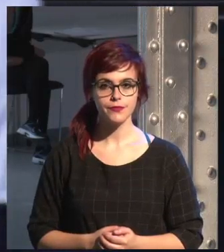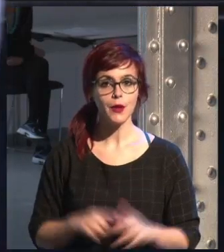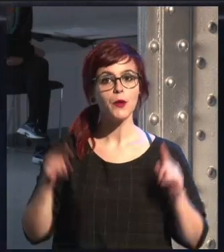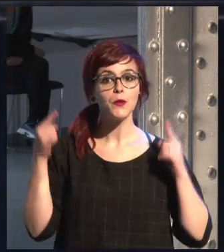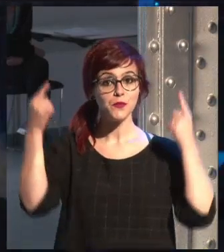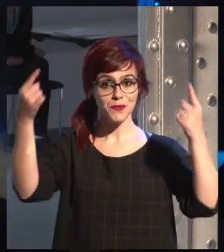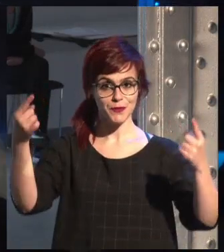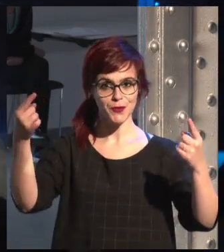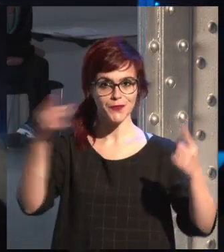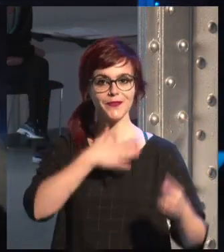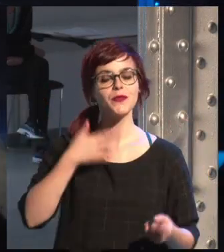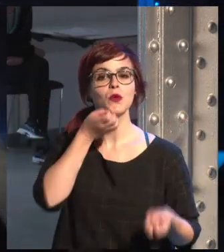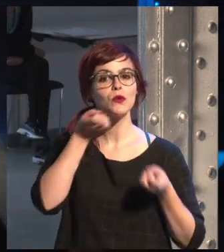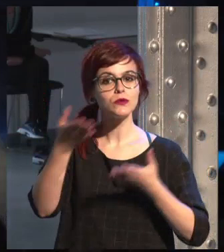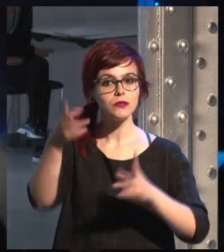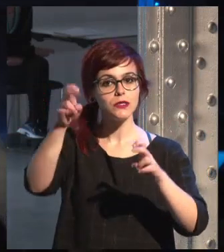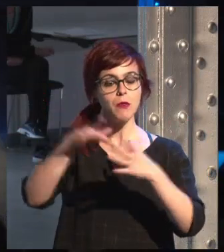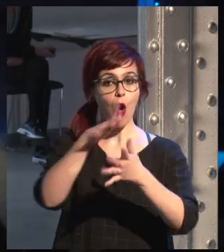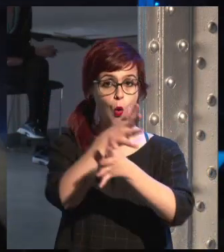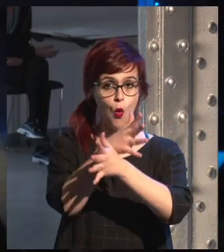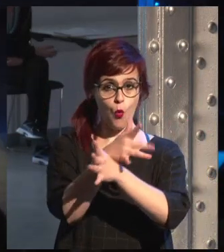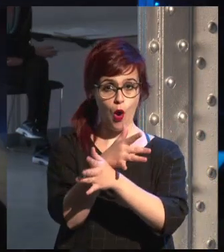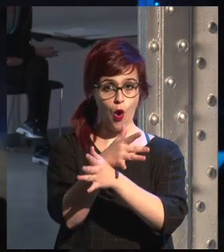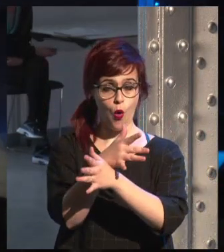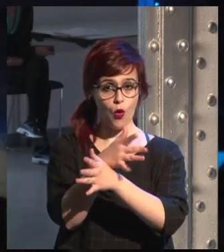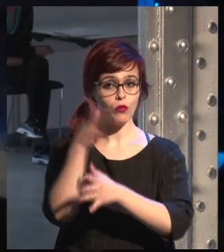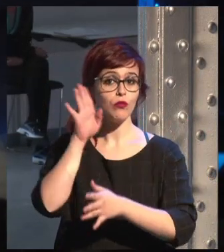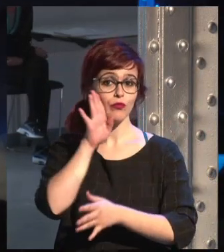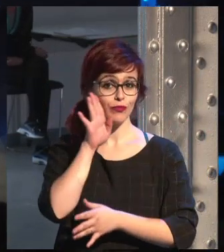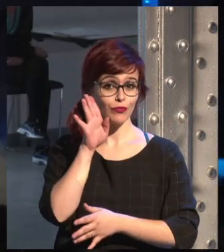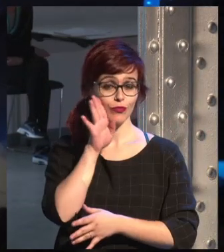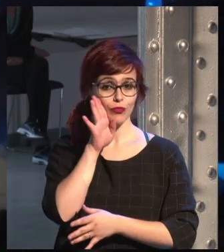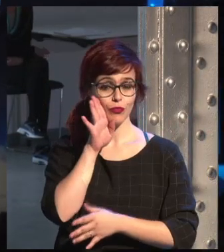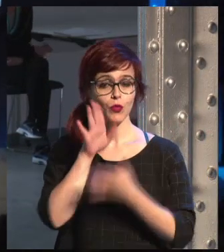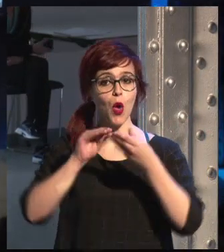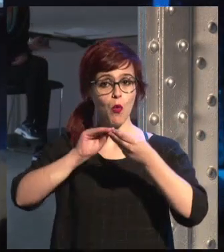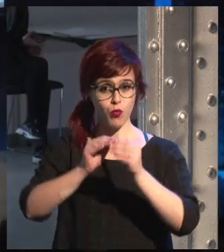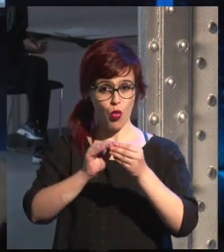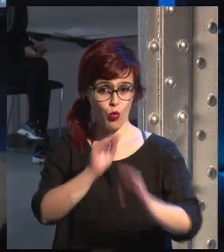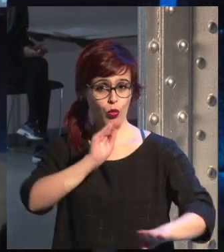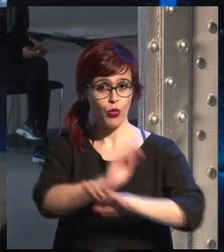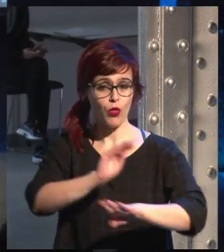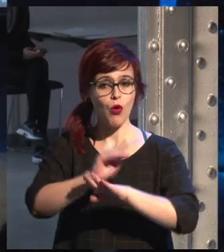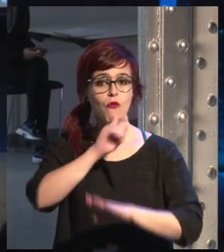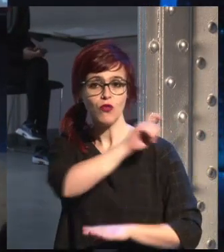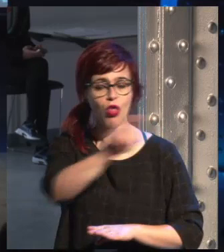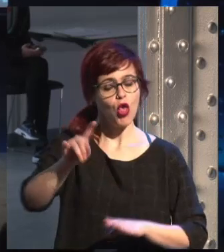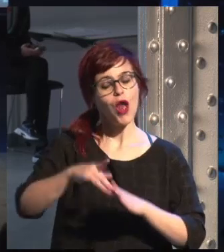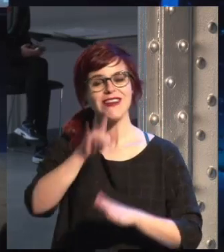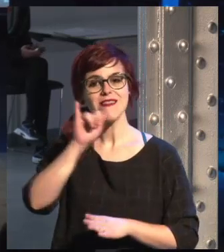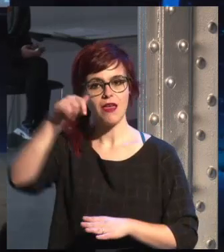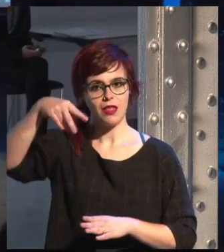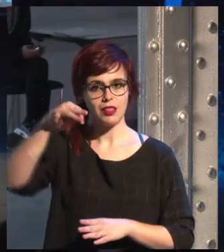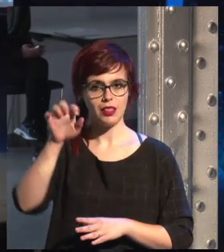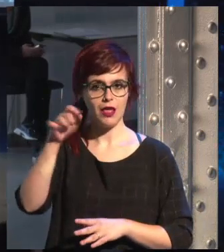Bueno, en primer lugar comentaros que este juego ha sido producido por la Fundación Íntegra, en la